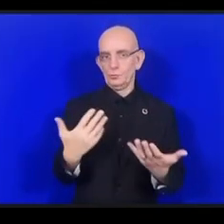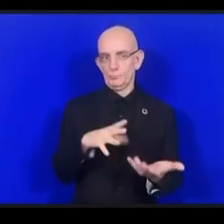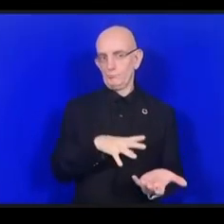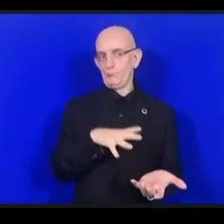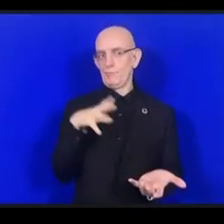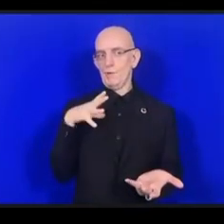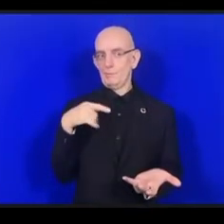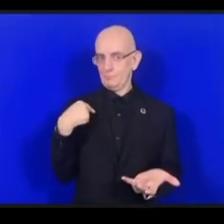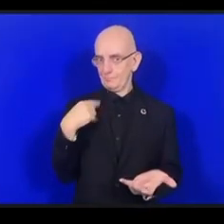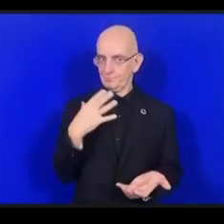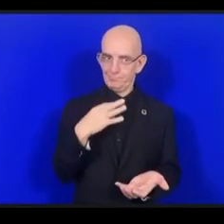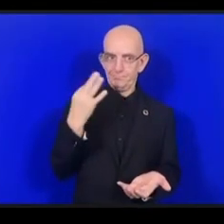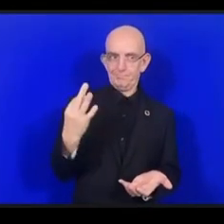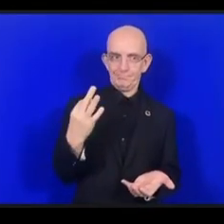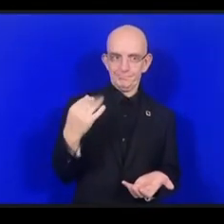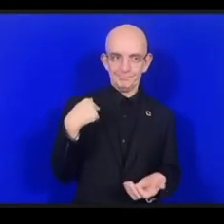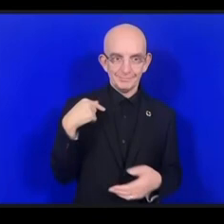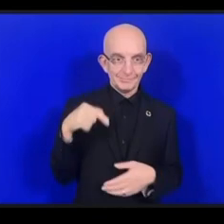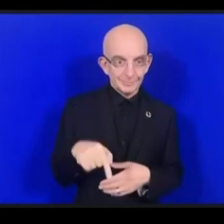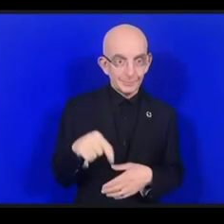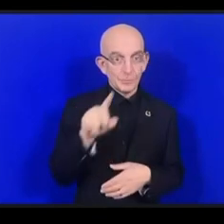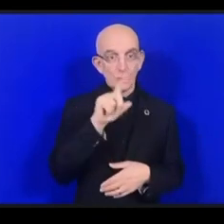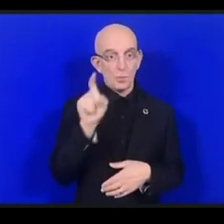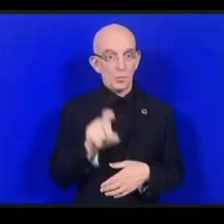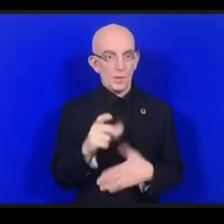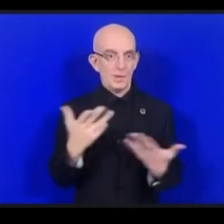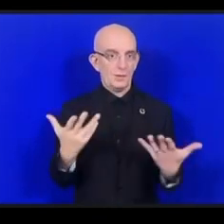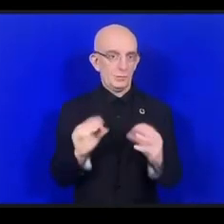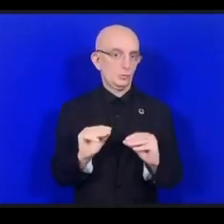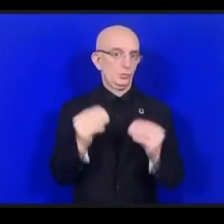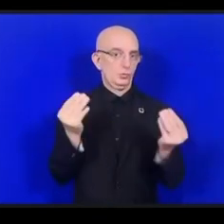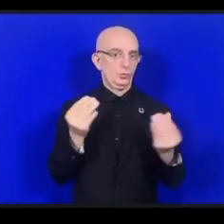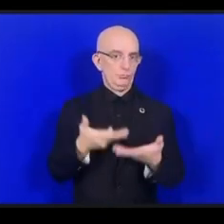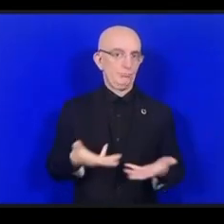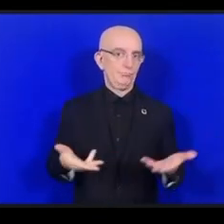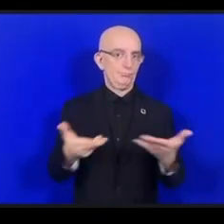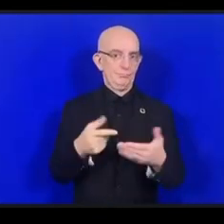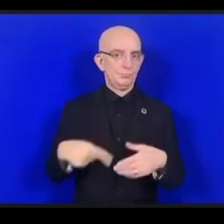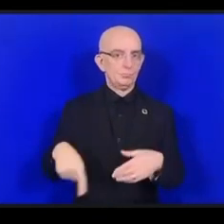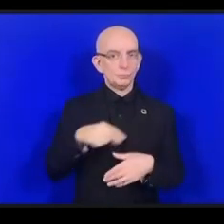estar aquí porque